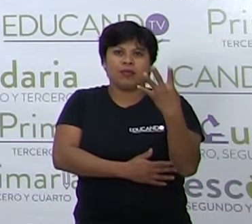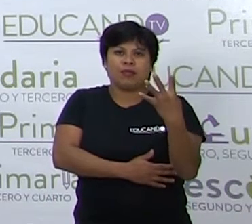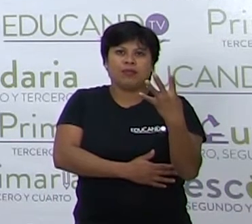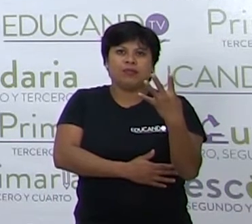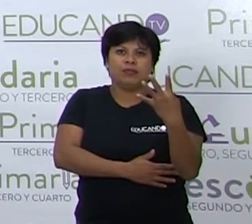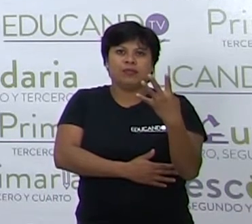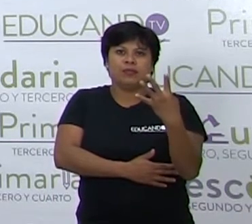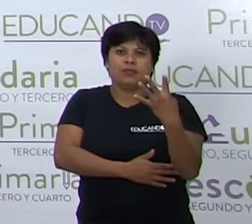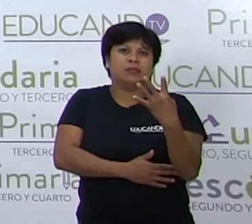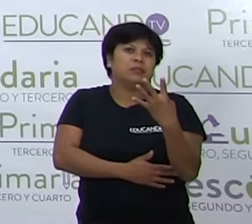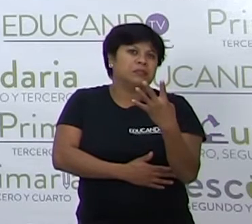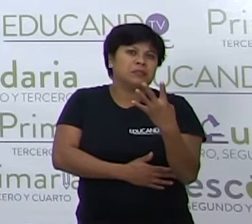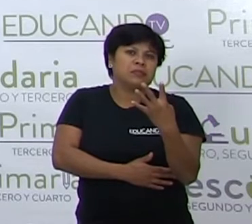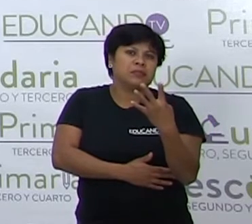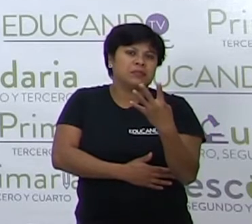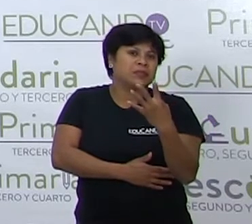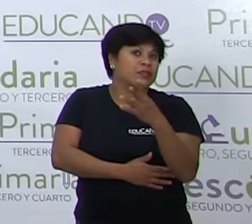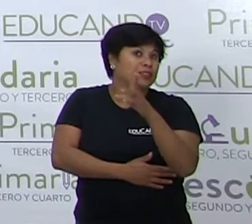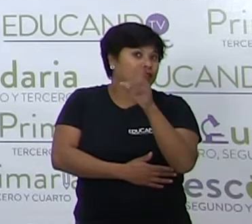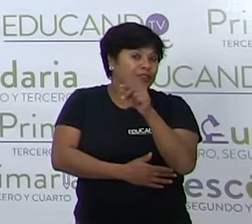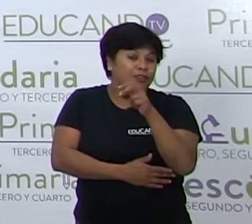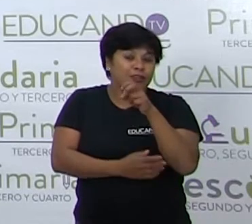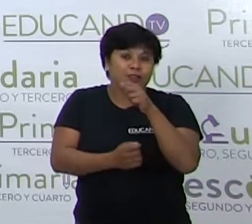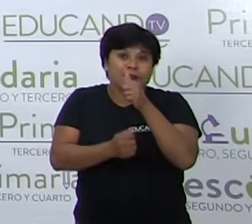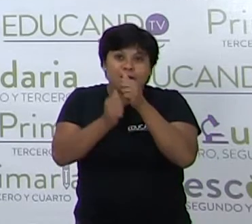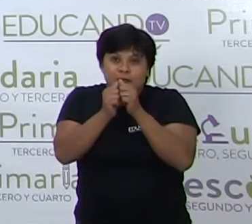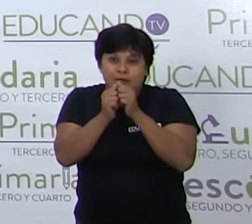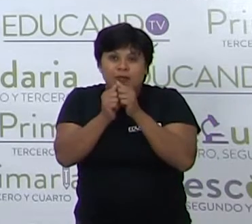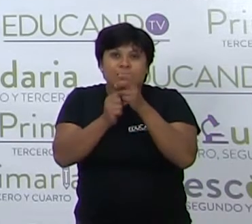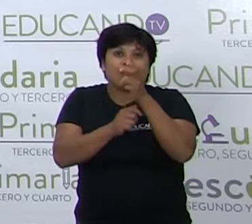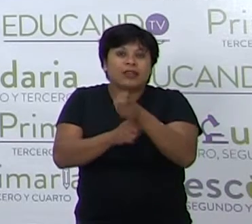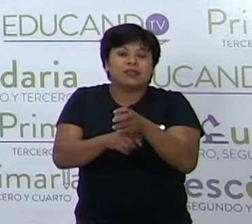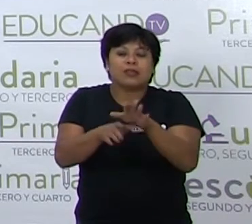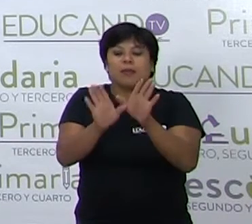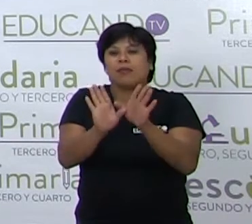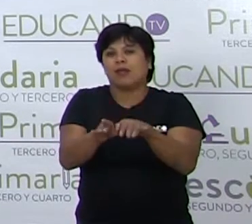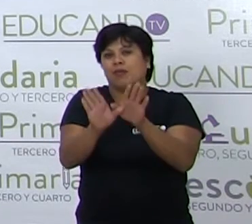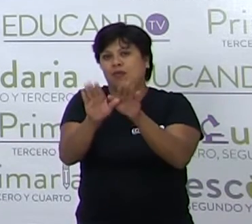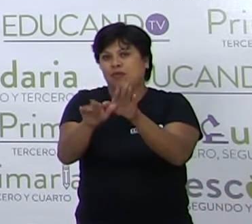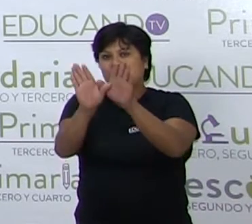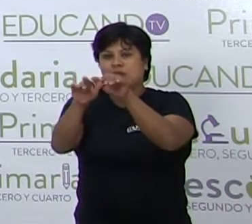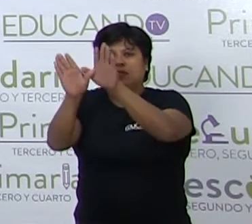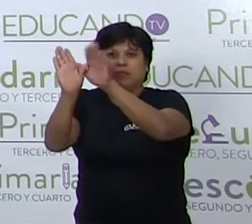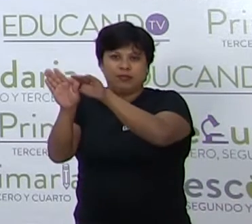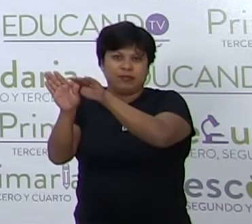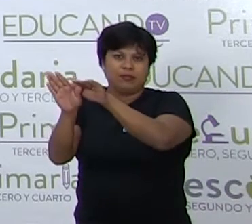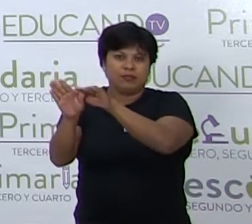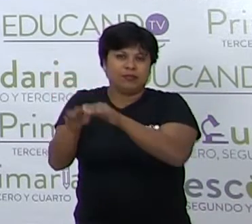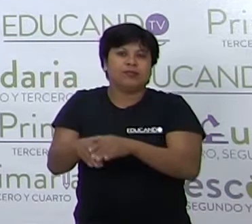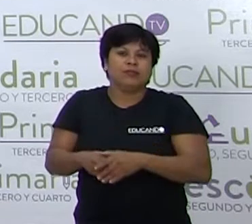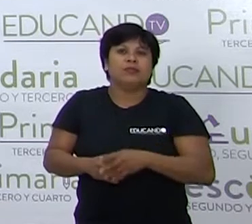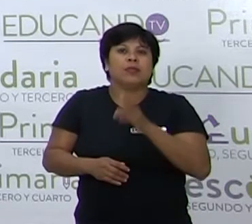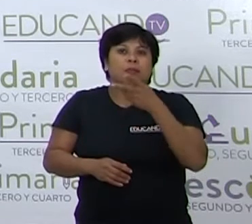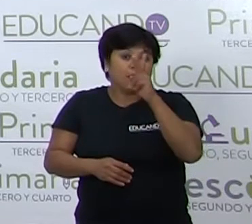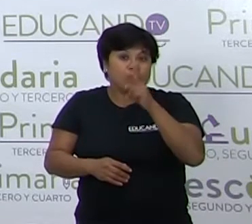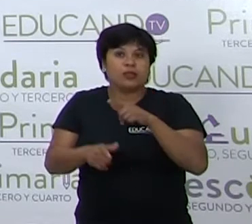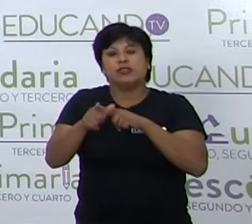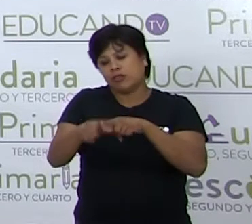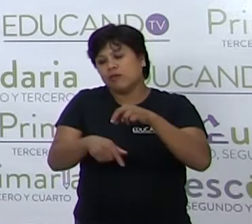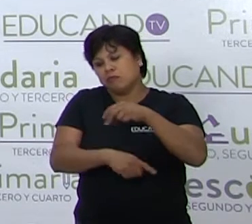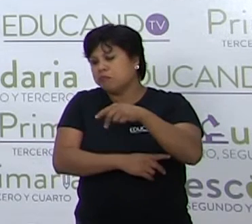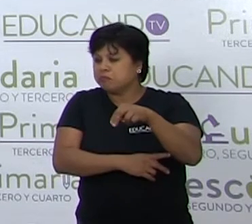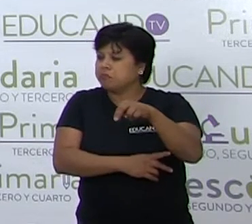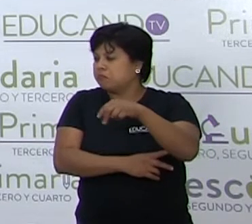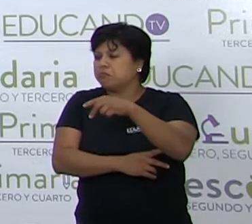1, 2, 3, 4. No sería la ardilla, sería la mariposa. ¿Sí? Pero él siguió su recorrido.